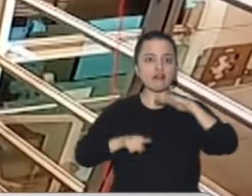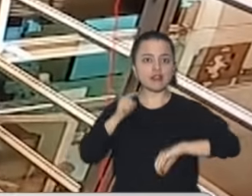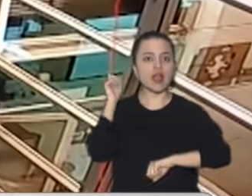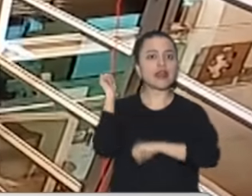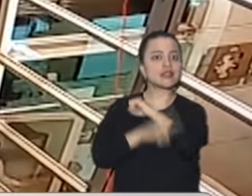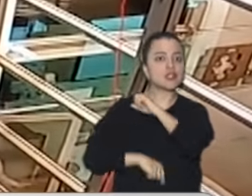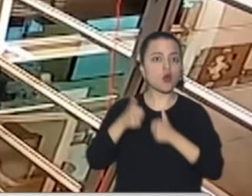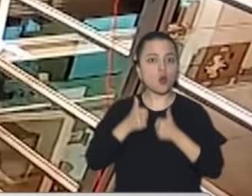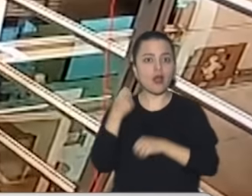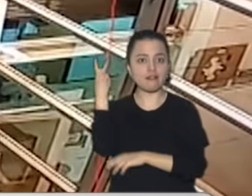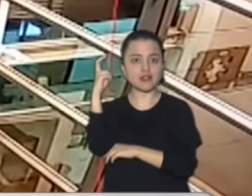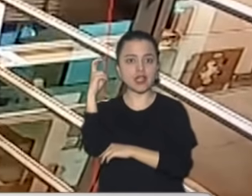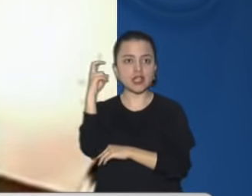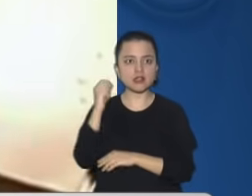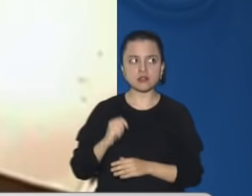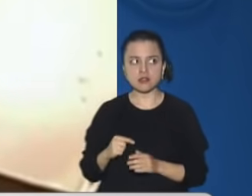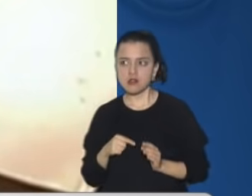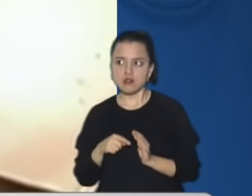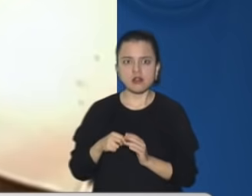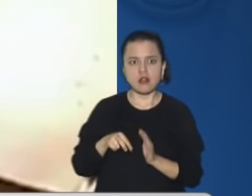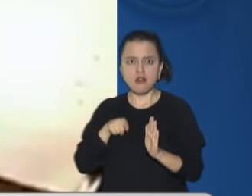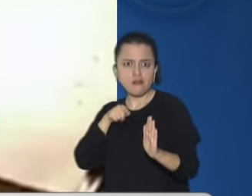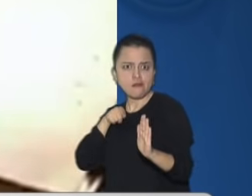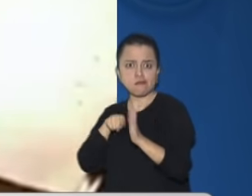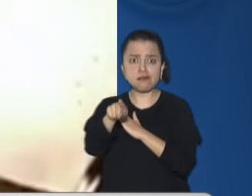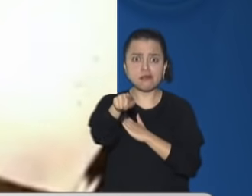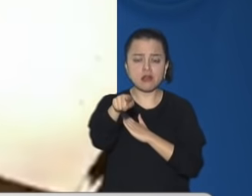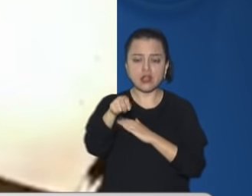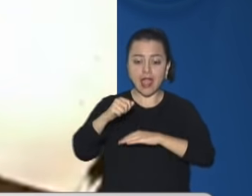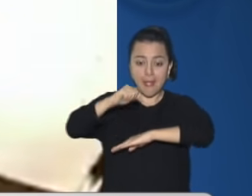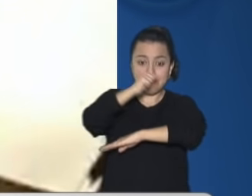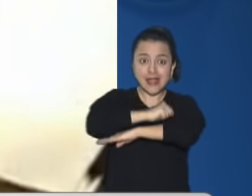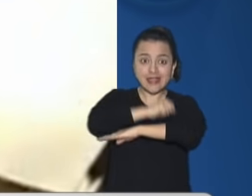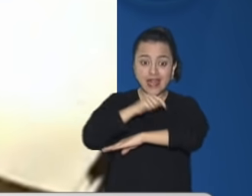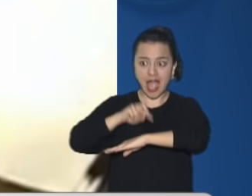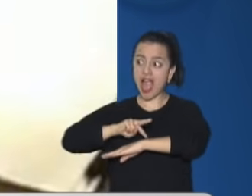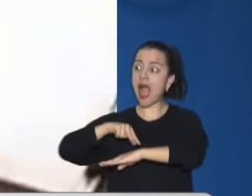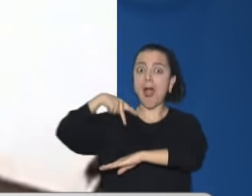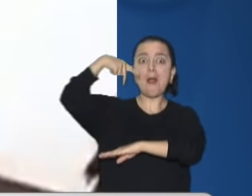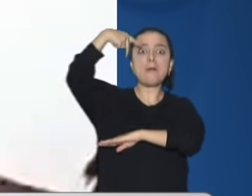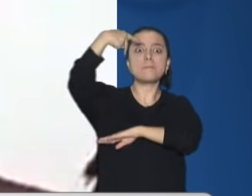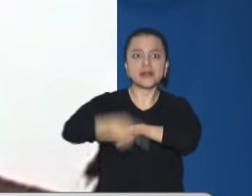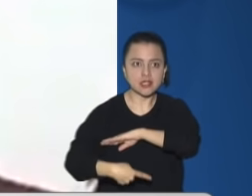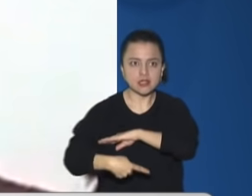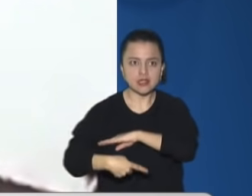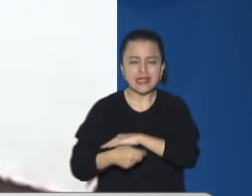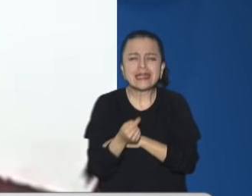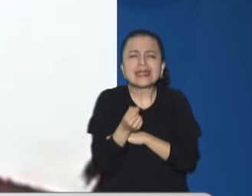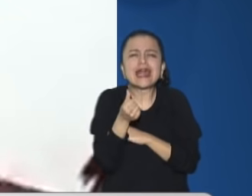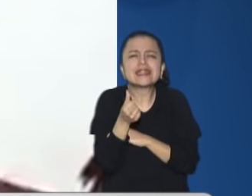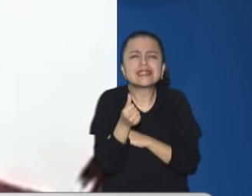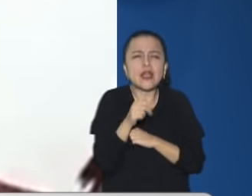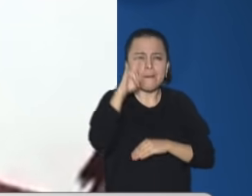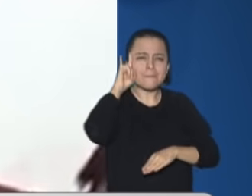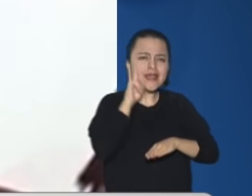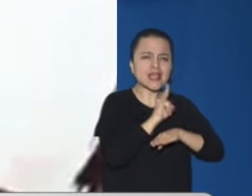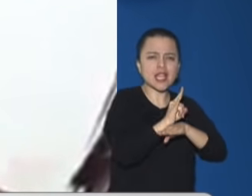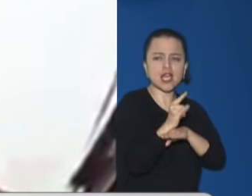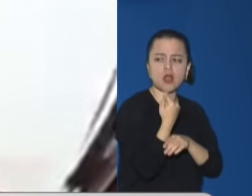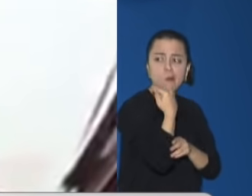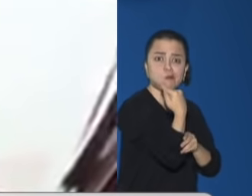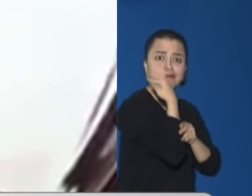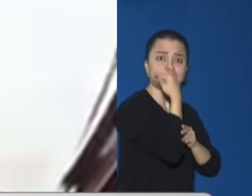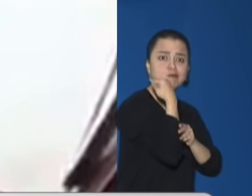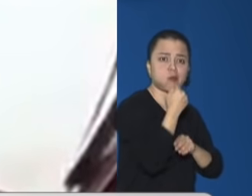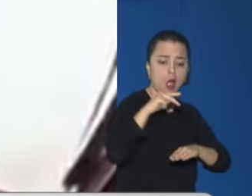suerte que cayó a la misma recepción de este búnker de la fiscalía. Casi cae sobre este hombre que era el vigilante que se